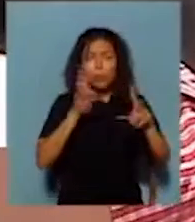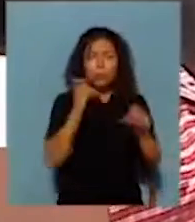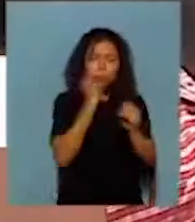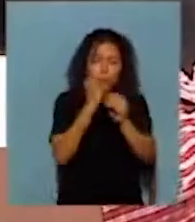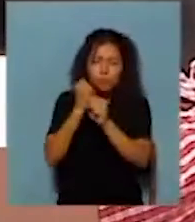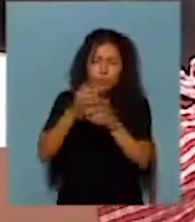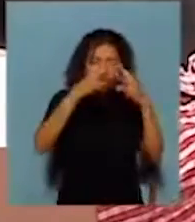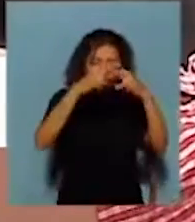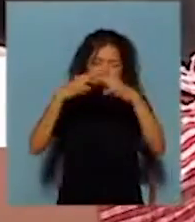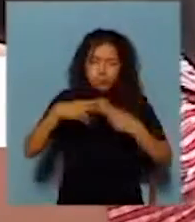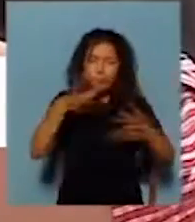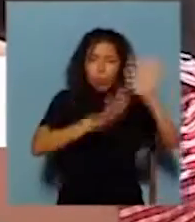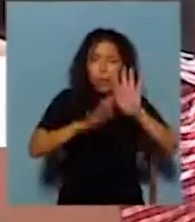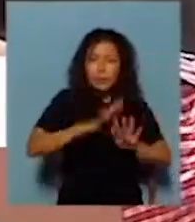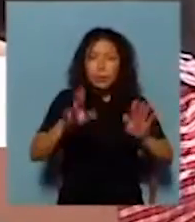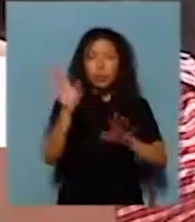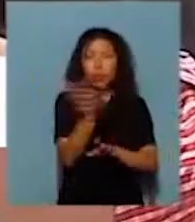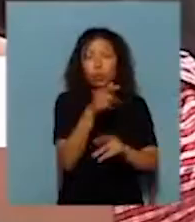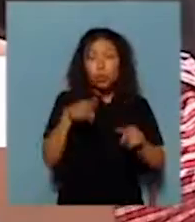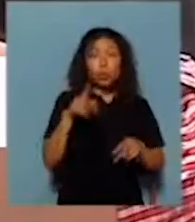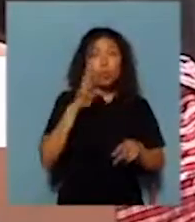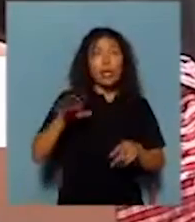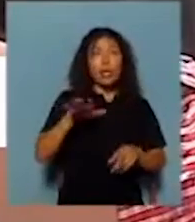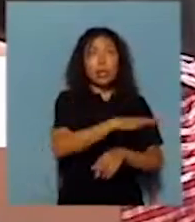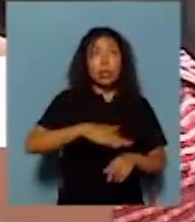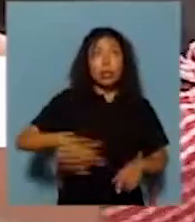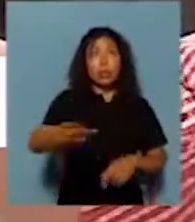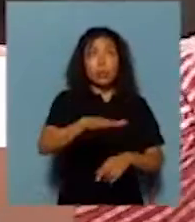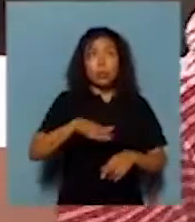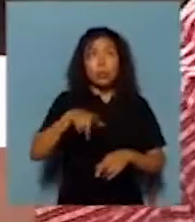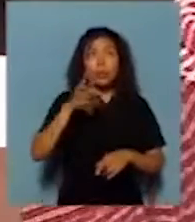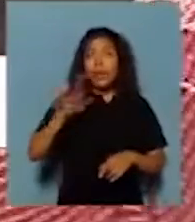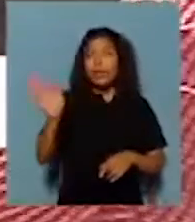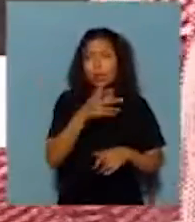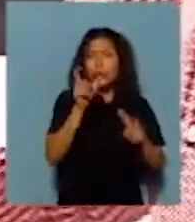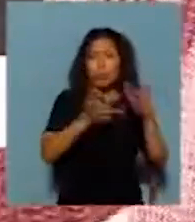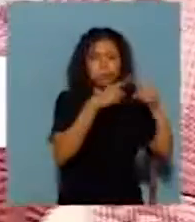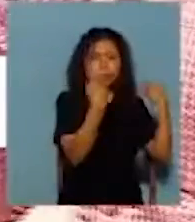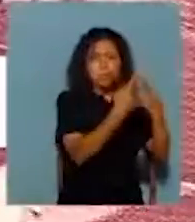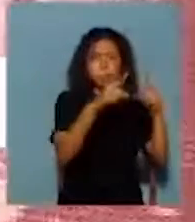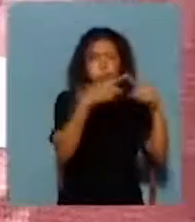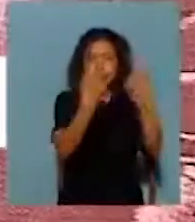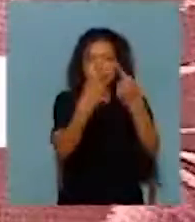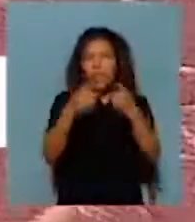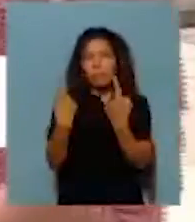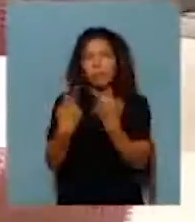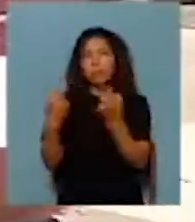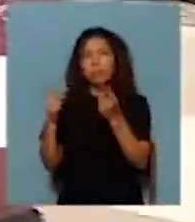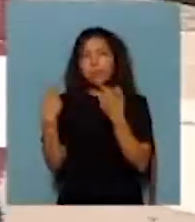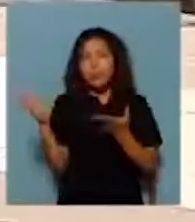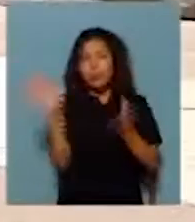trabajando en el predio cubierto, en donde vamos a tener 100% de los stands que hemos previsto cubiertos, están todos